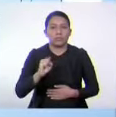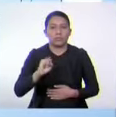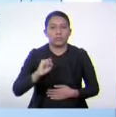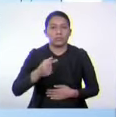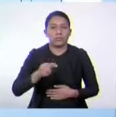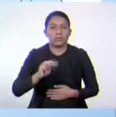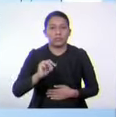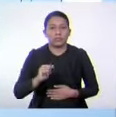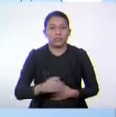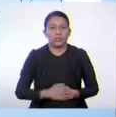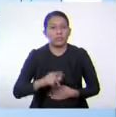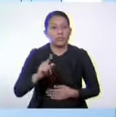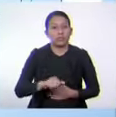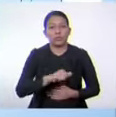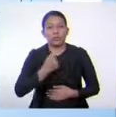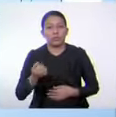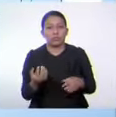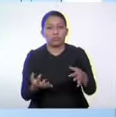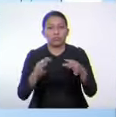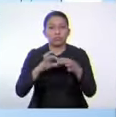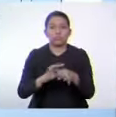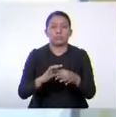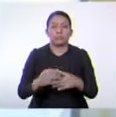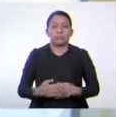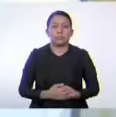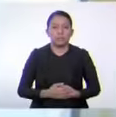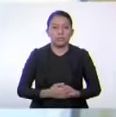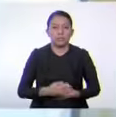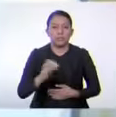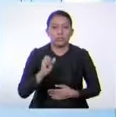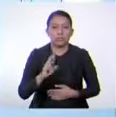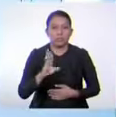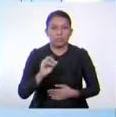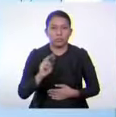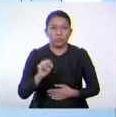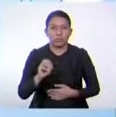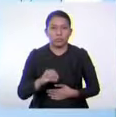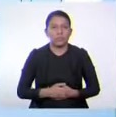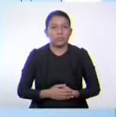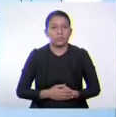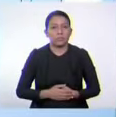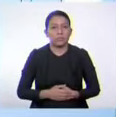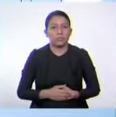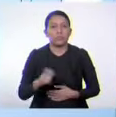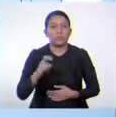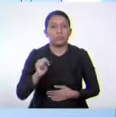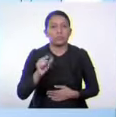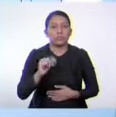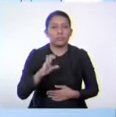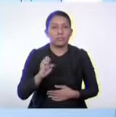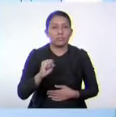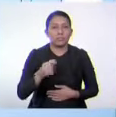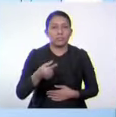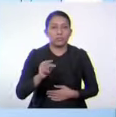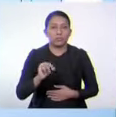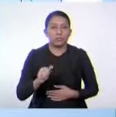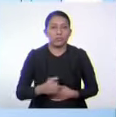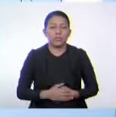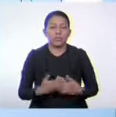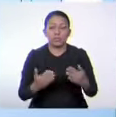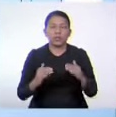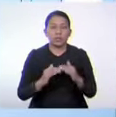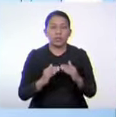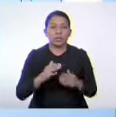el otro enlace del carbono restante sería un enlace sigma. Por tanto, tenemos